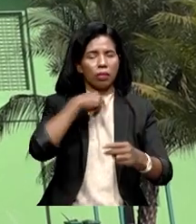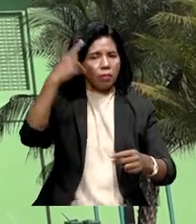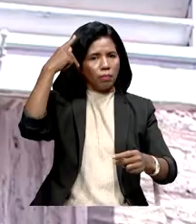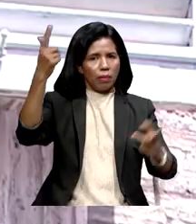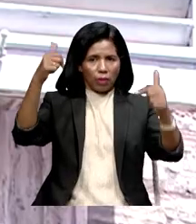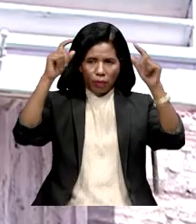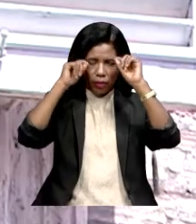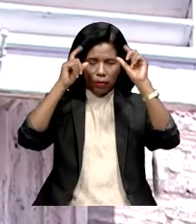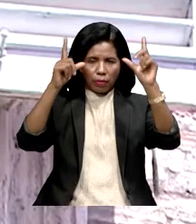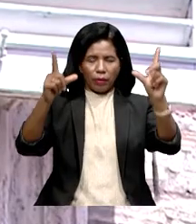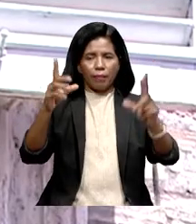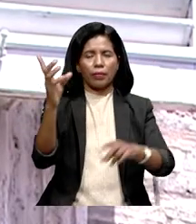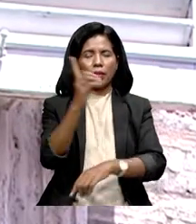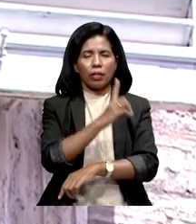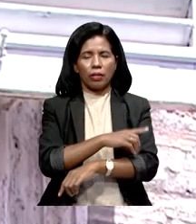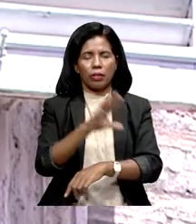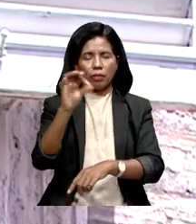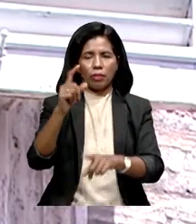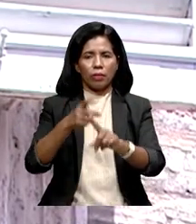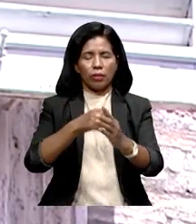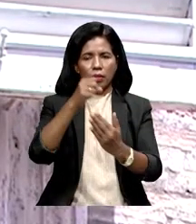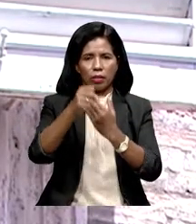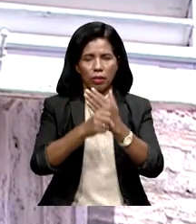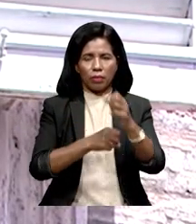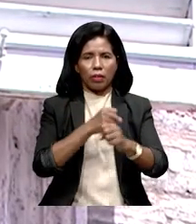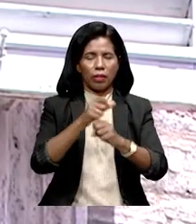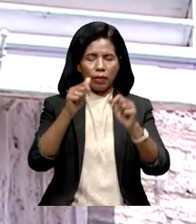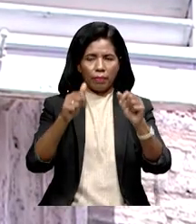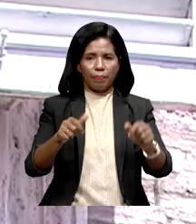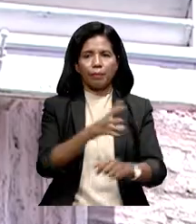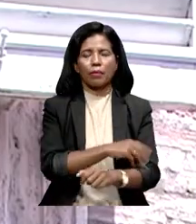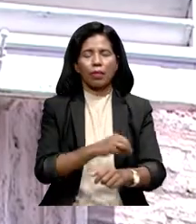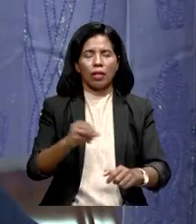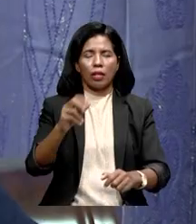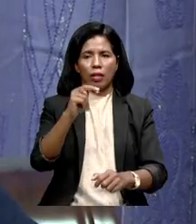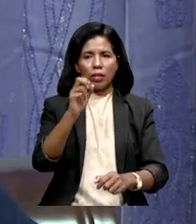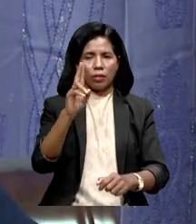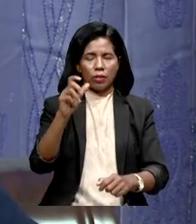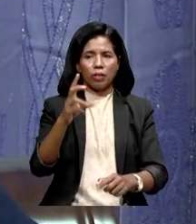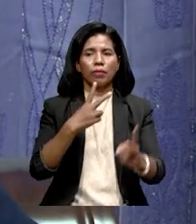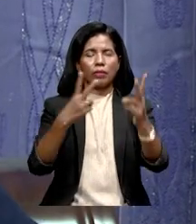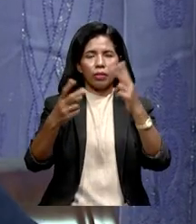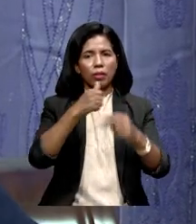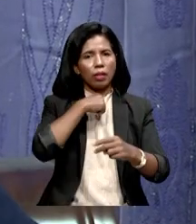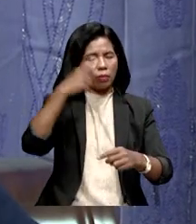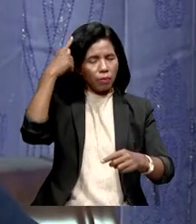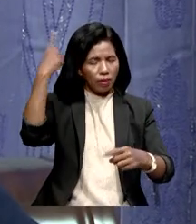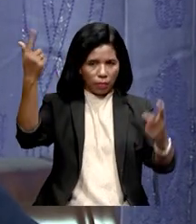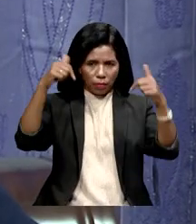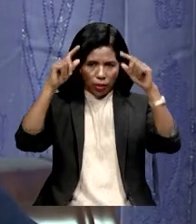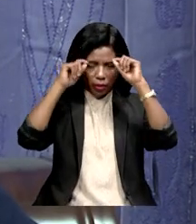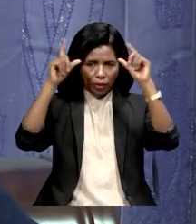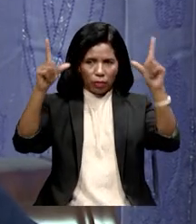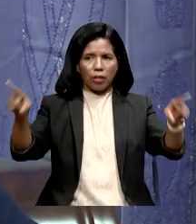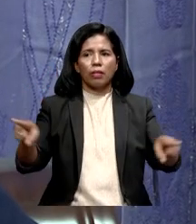mai Timor-Leste e a Lorencia Fula em setembro, Tinané. Muhammad Anwar espera kata que a visita Papa Francisco nian mai